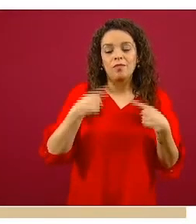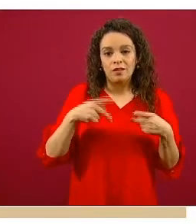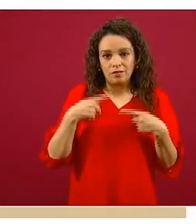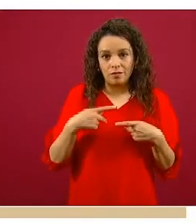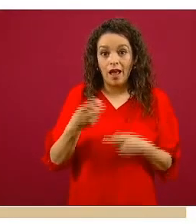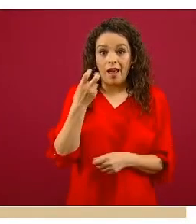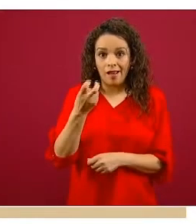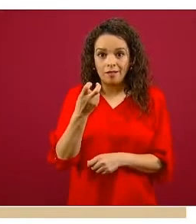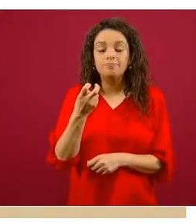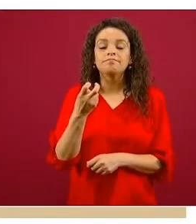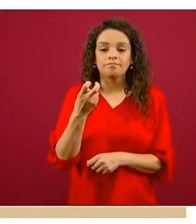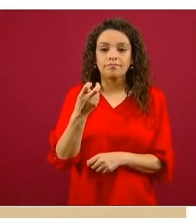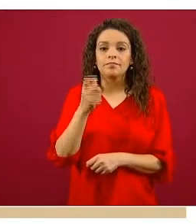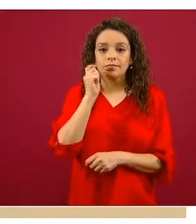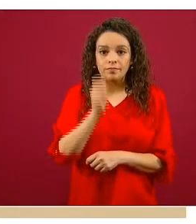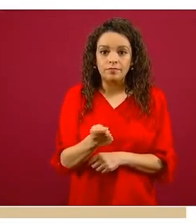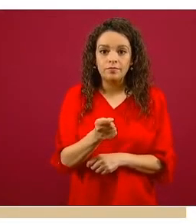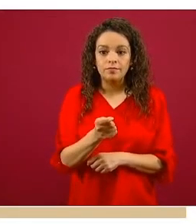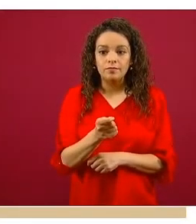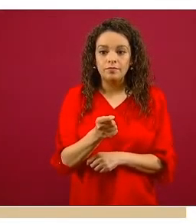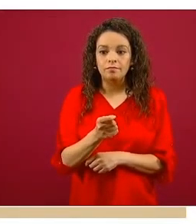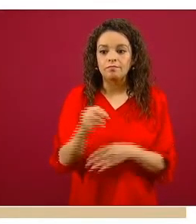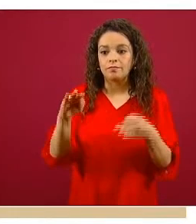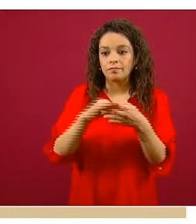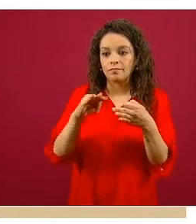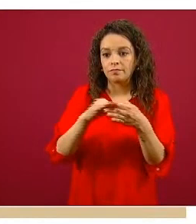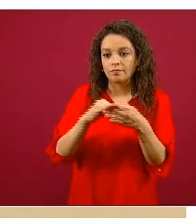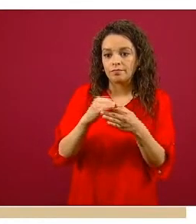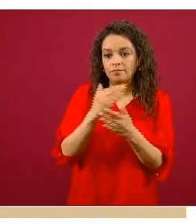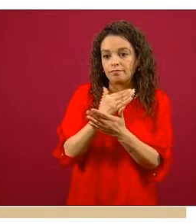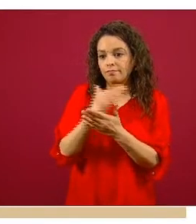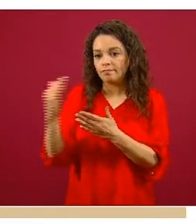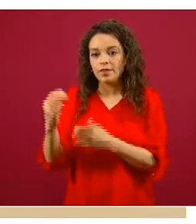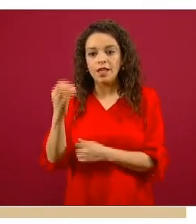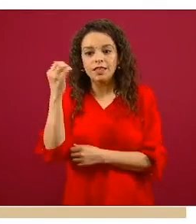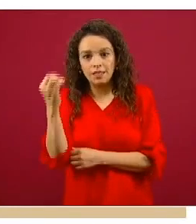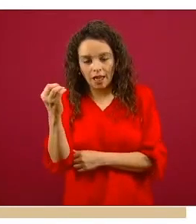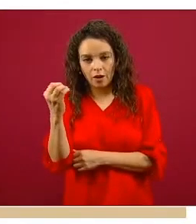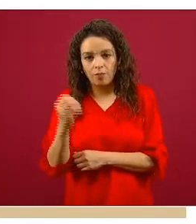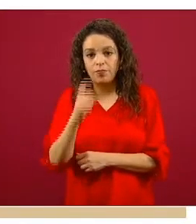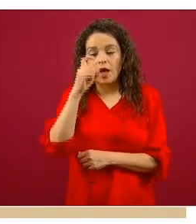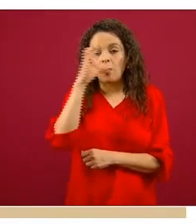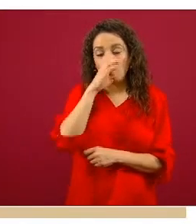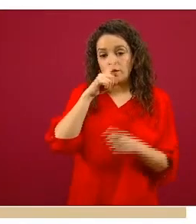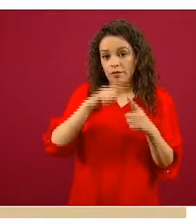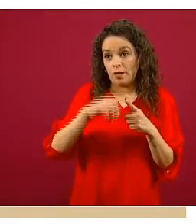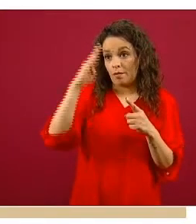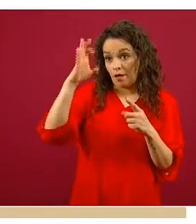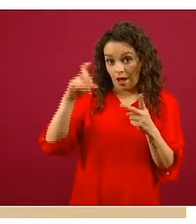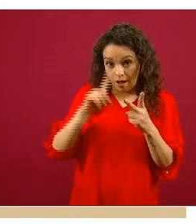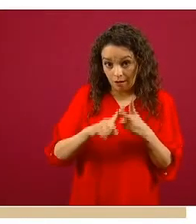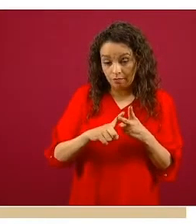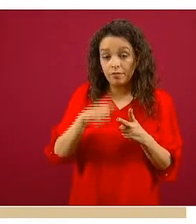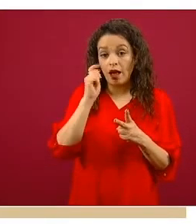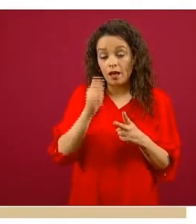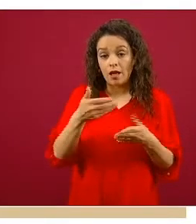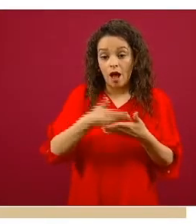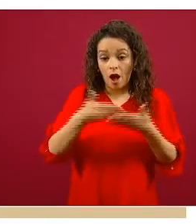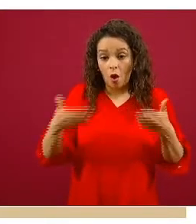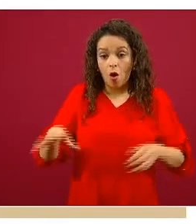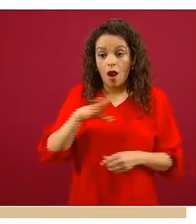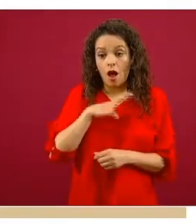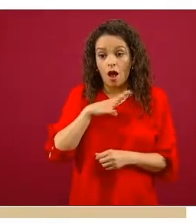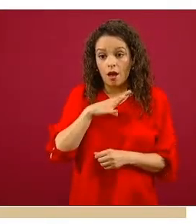números más cercanos al cero. Al final de cuentas, Aguascalientes y Baja California tienen una movilidad ahora